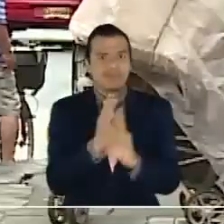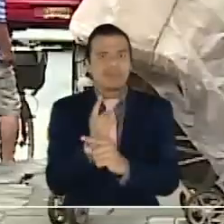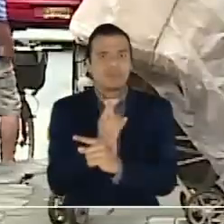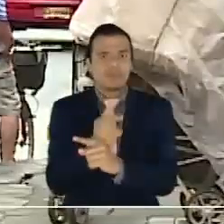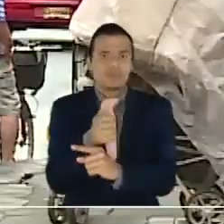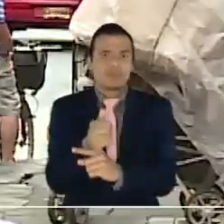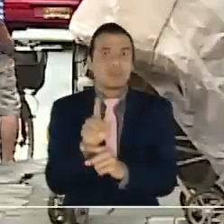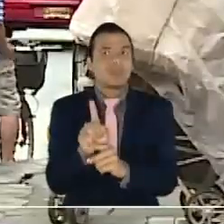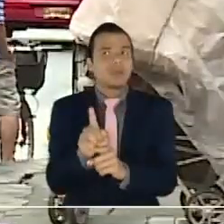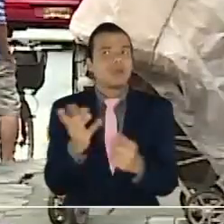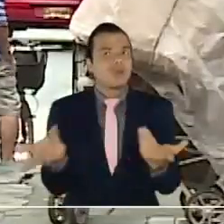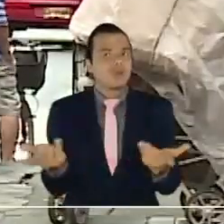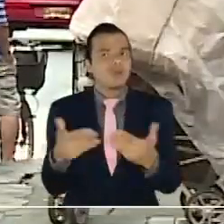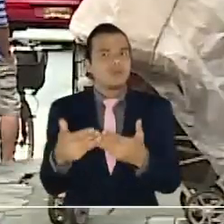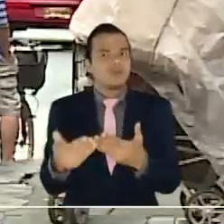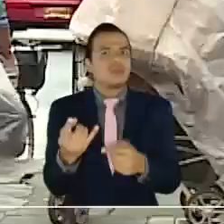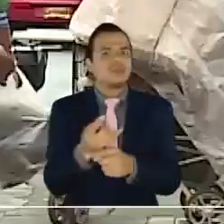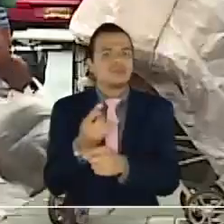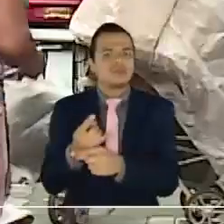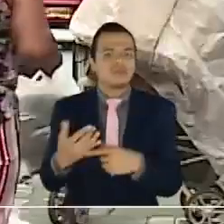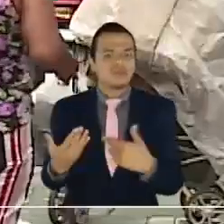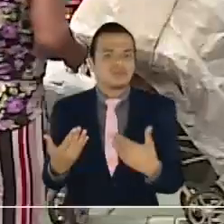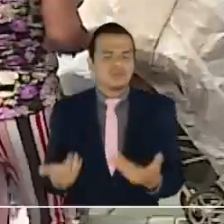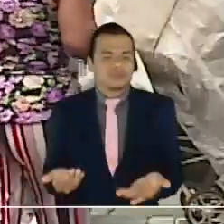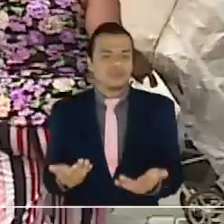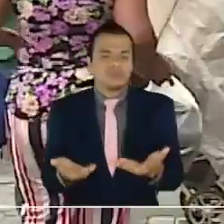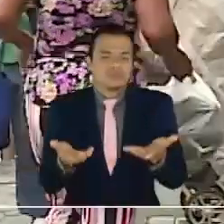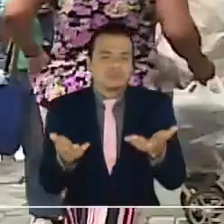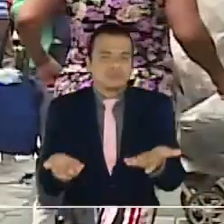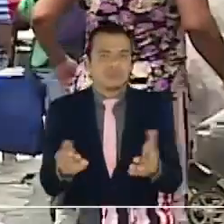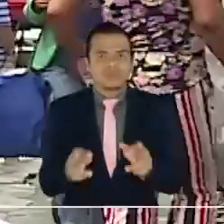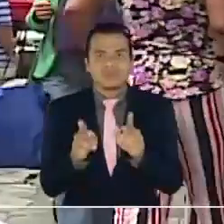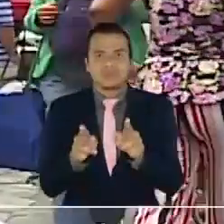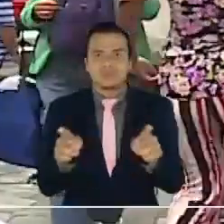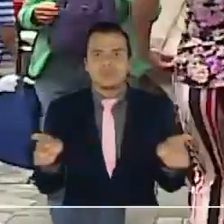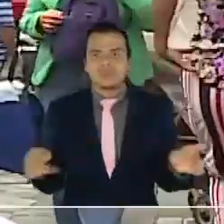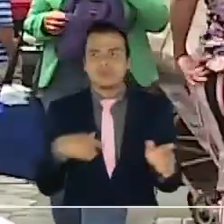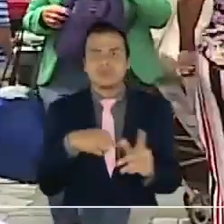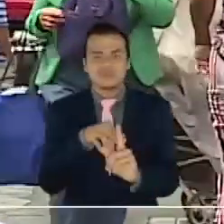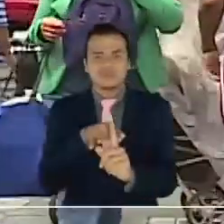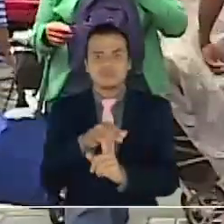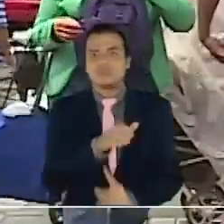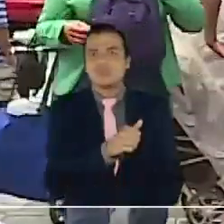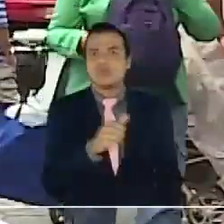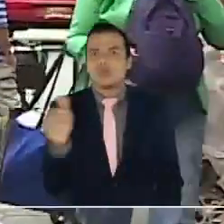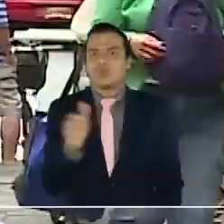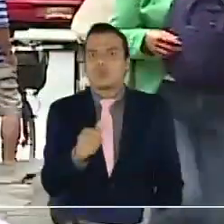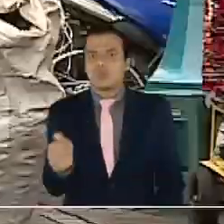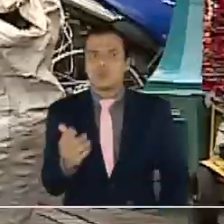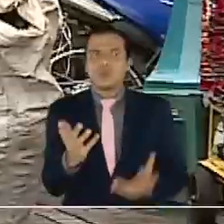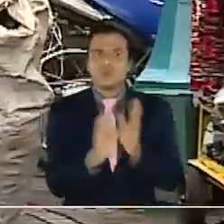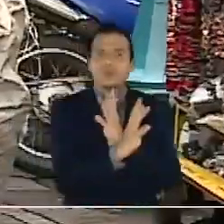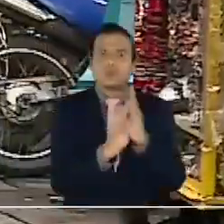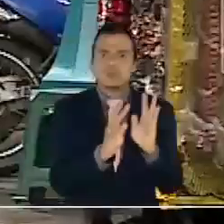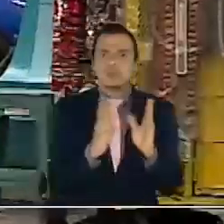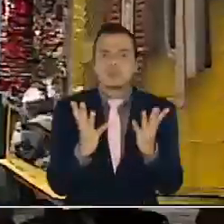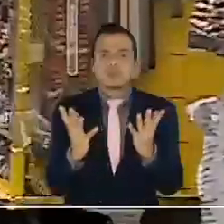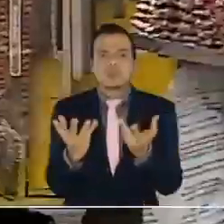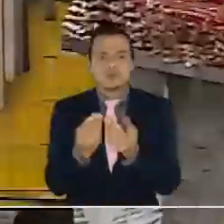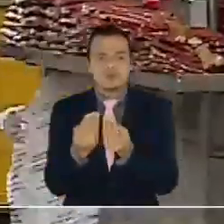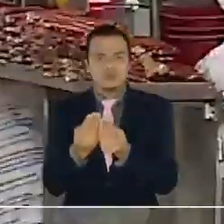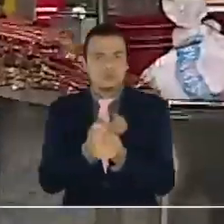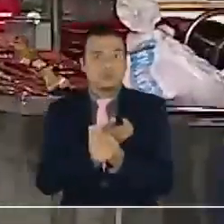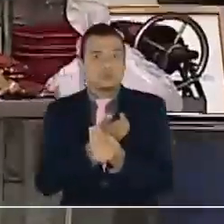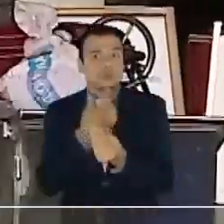compran no son los carros, sino las personas que pueden desplazarse por los sectores, y esperamos que la administración municipal pues garantice que el espacio